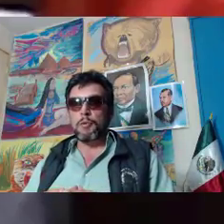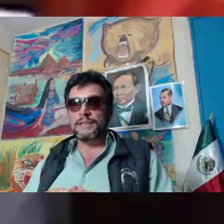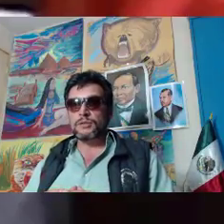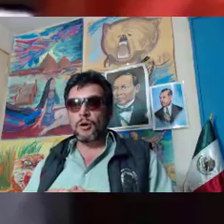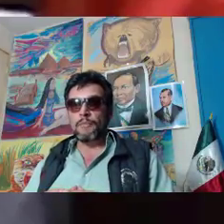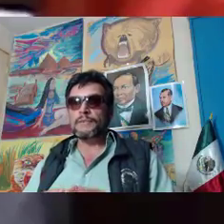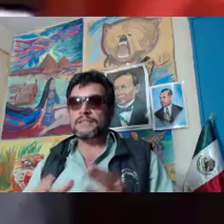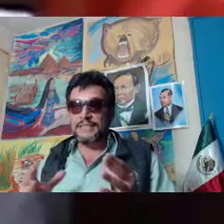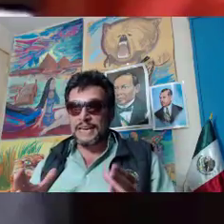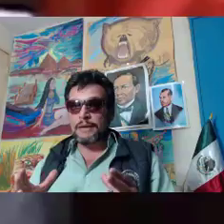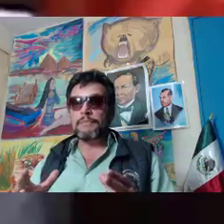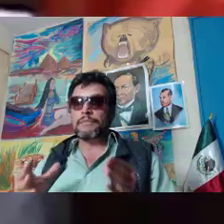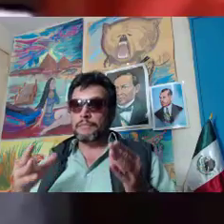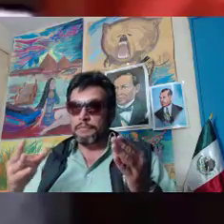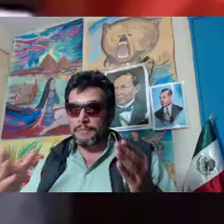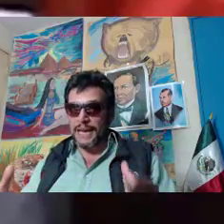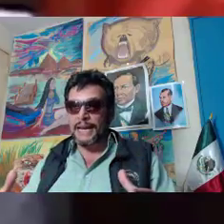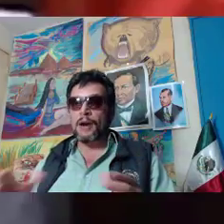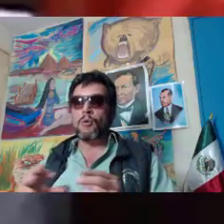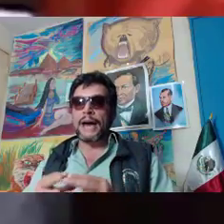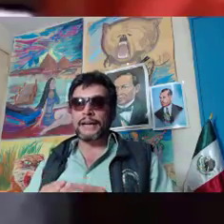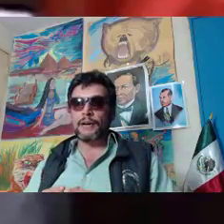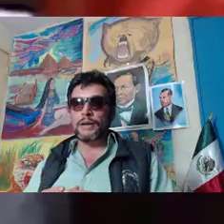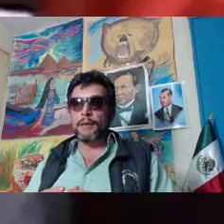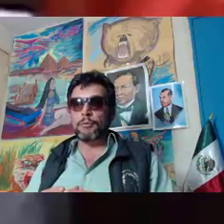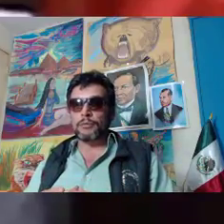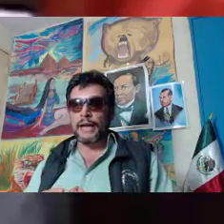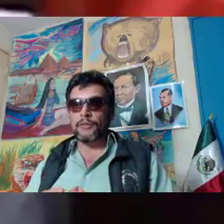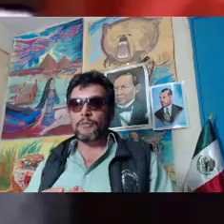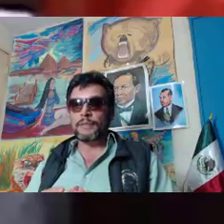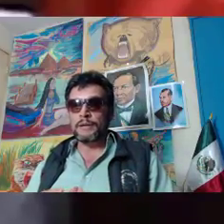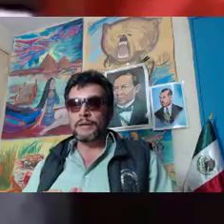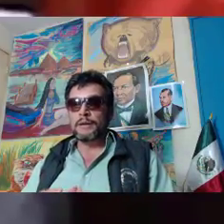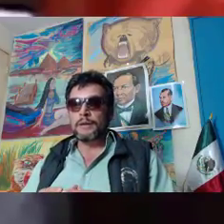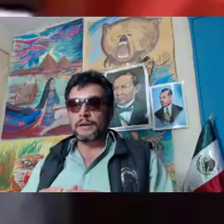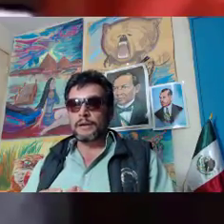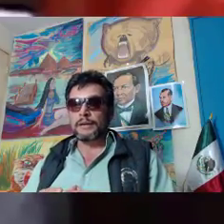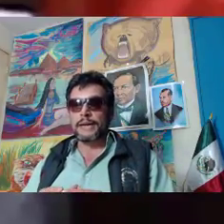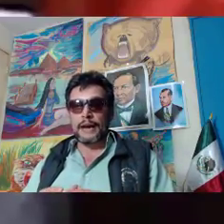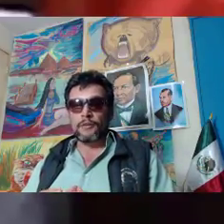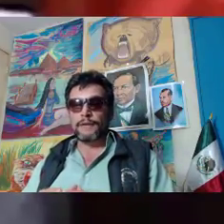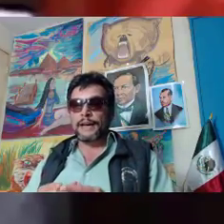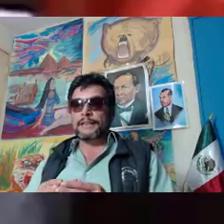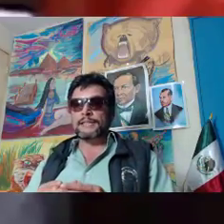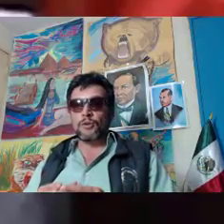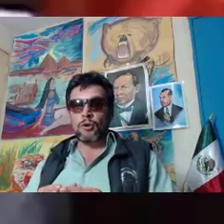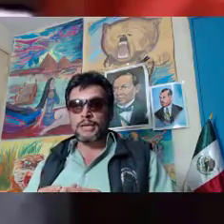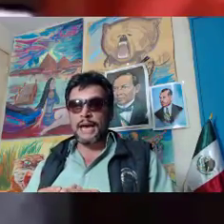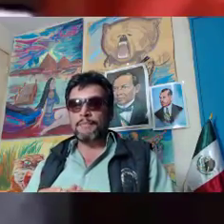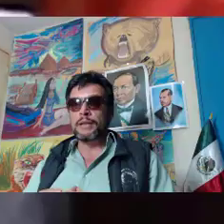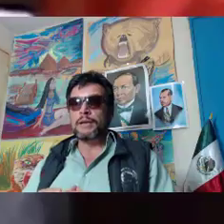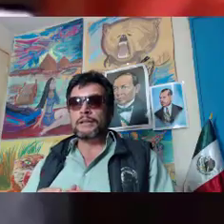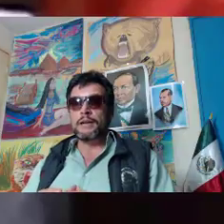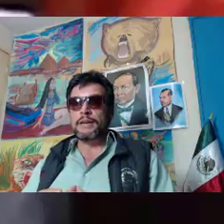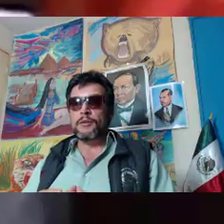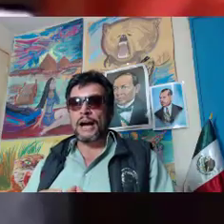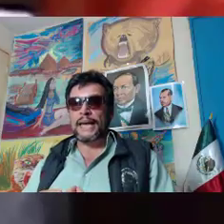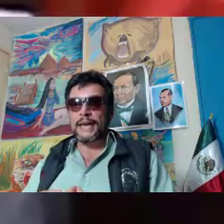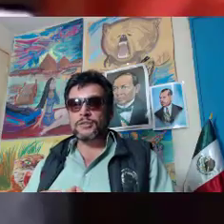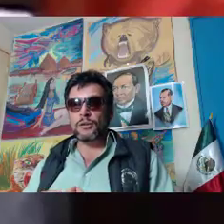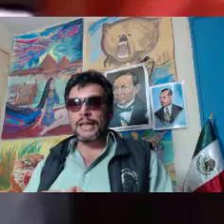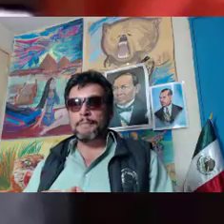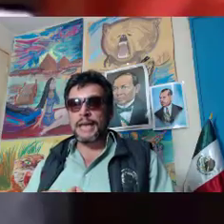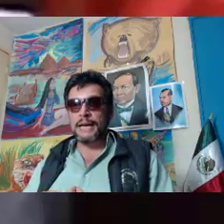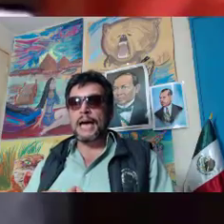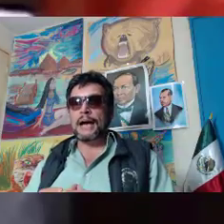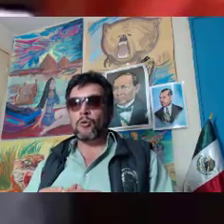que por supuesto sí viene al lugar que lo haya apuntado Gerardo Fernández Noroña, debido